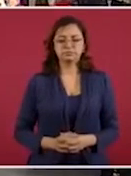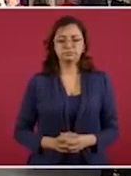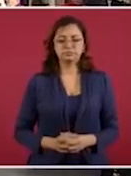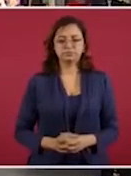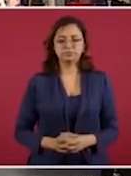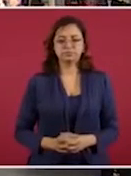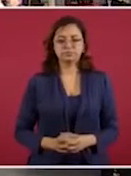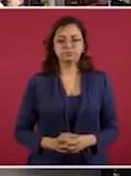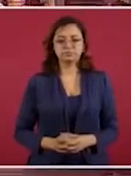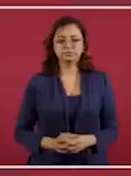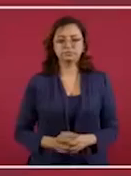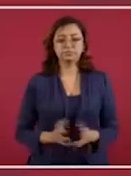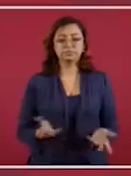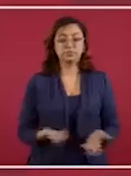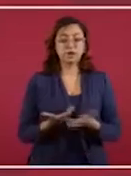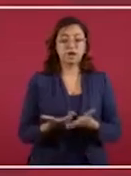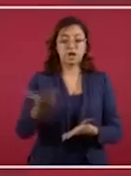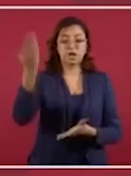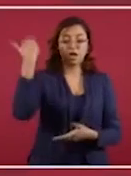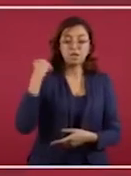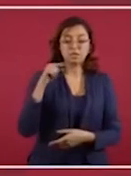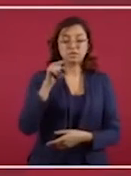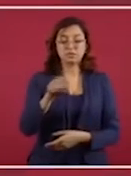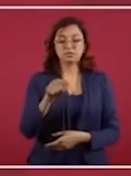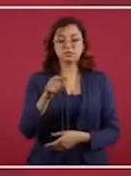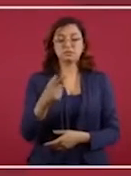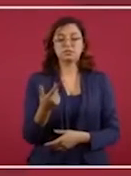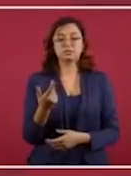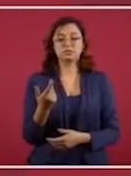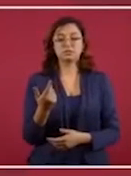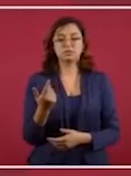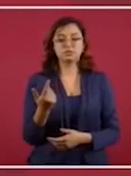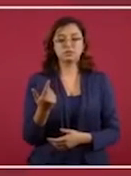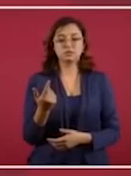sucedió lo del asesinato de la